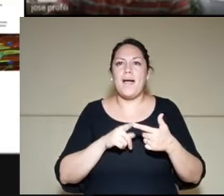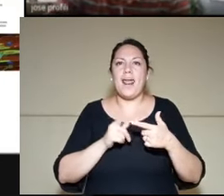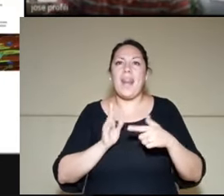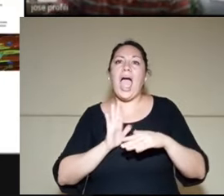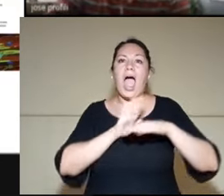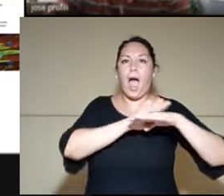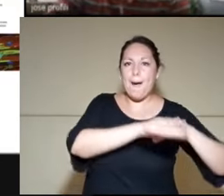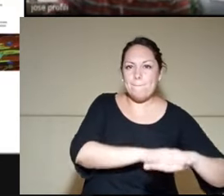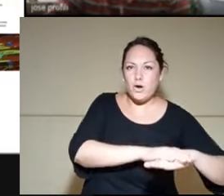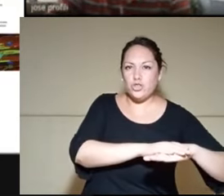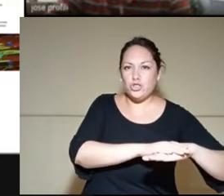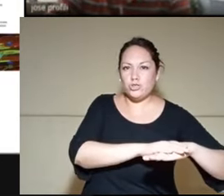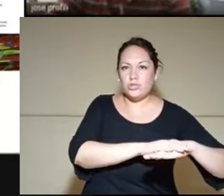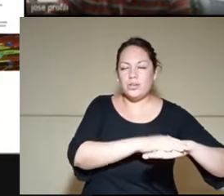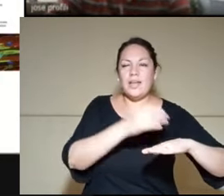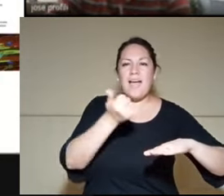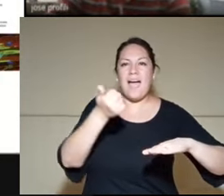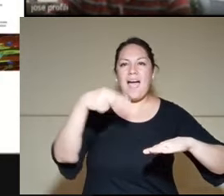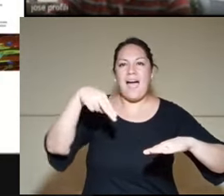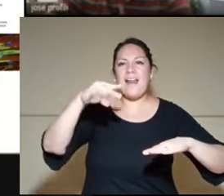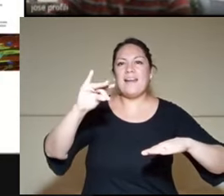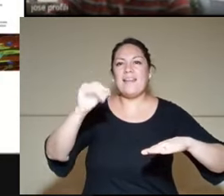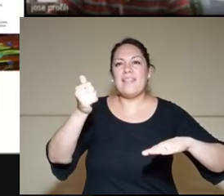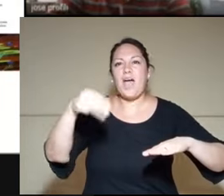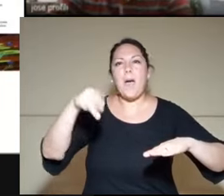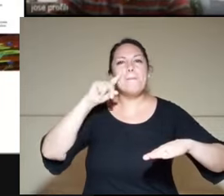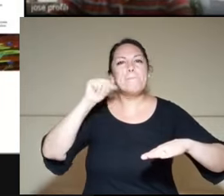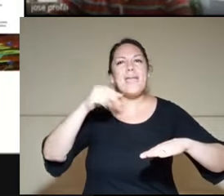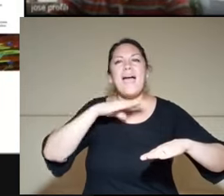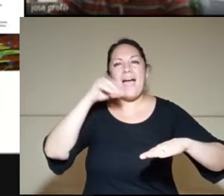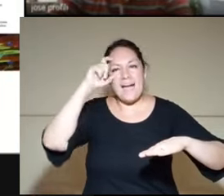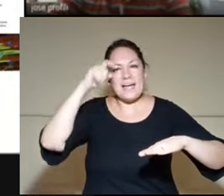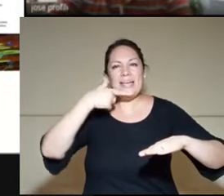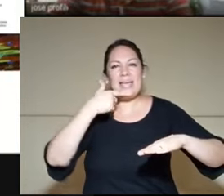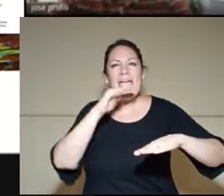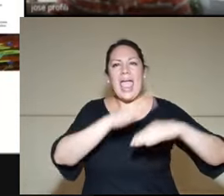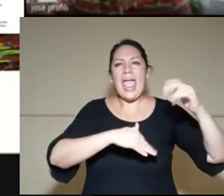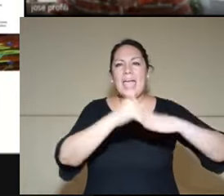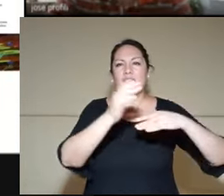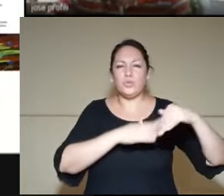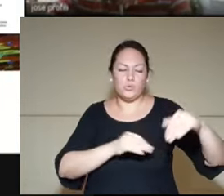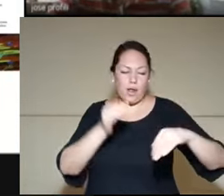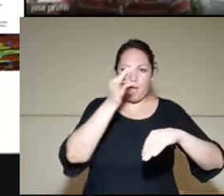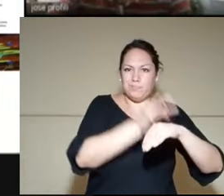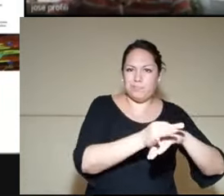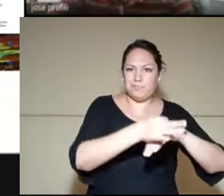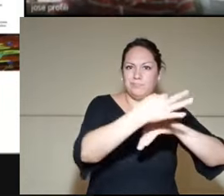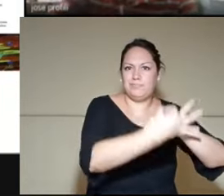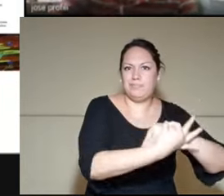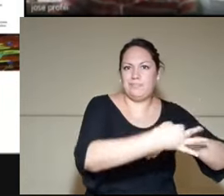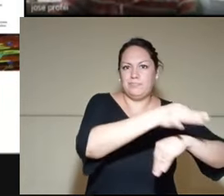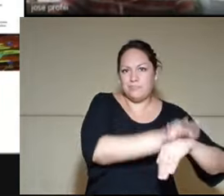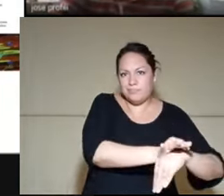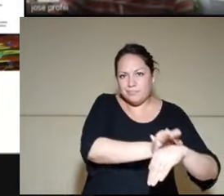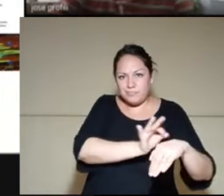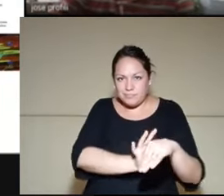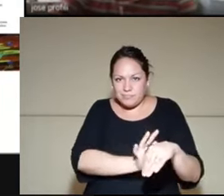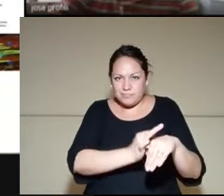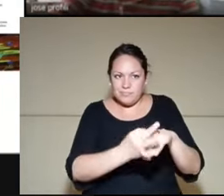y para el andamiaje, es decir, para armar todo el soporte estructural donde se van a apoyar las